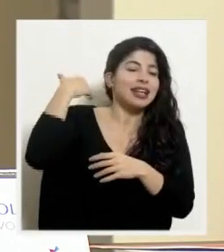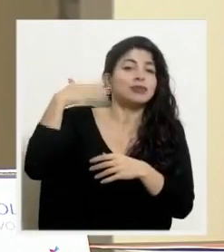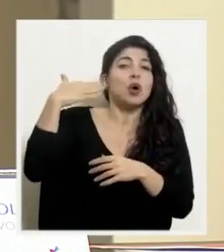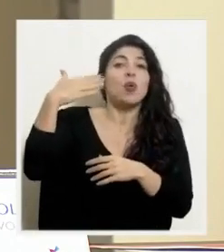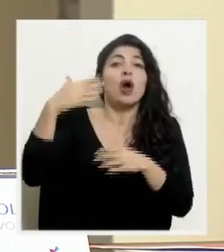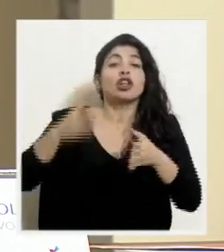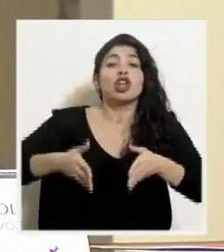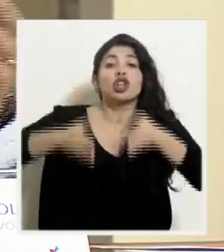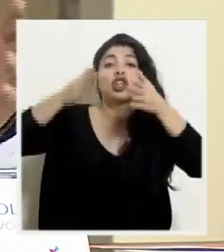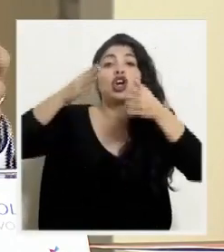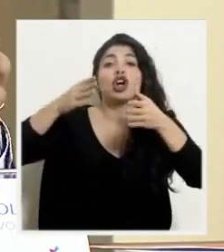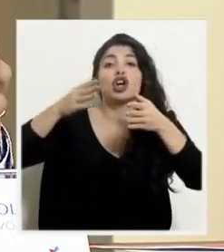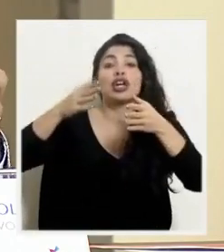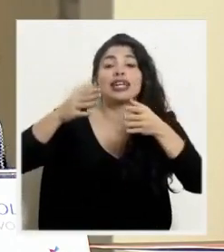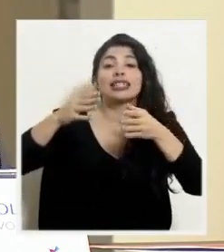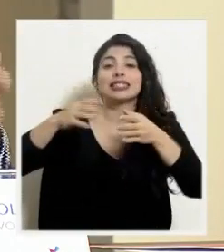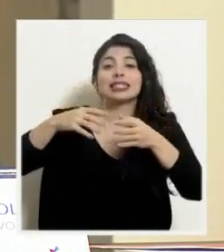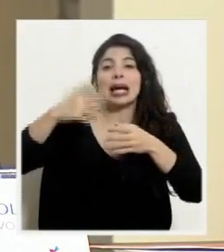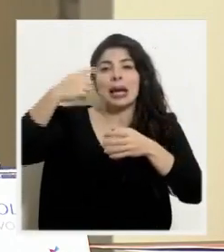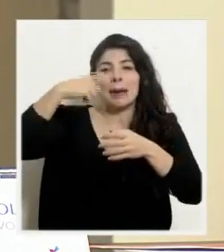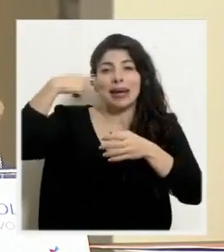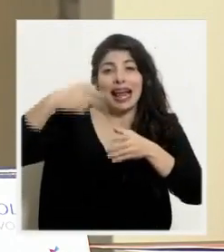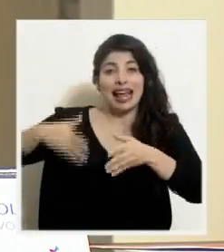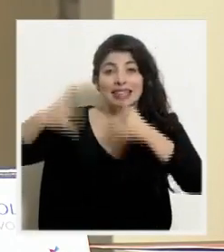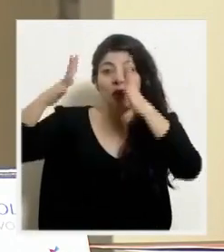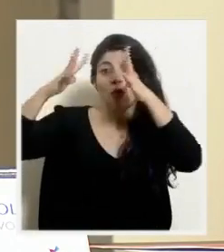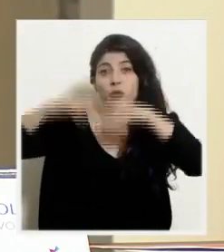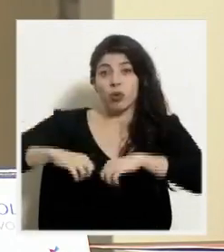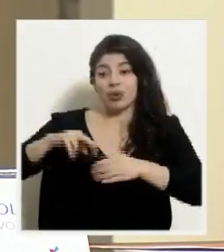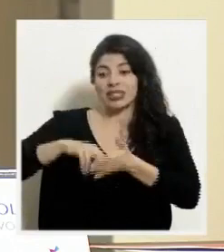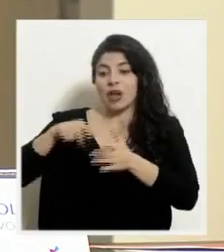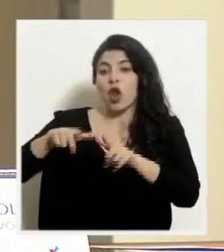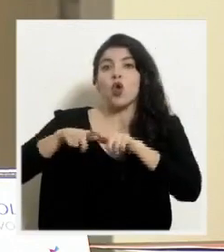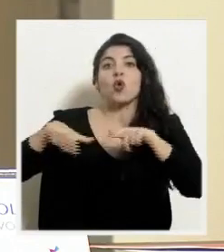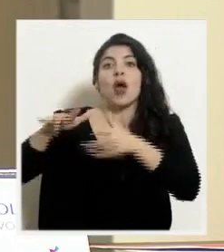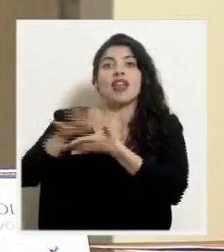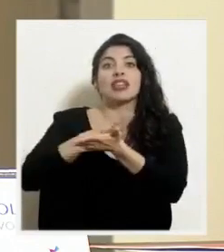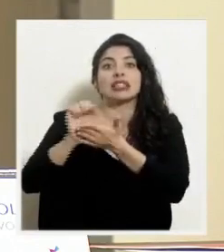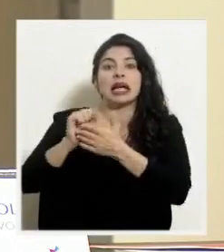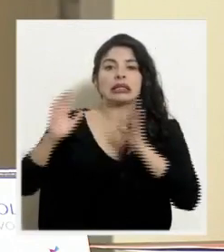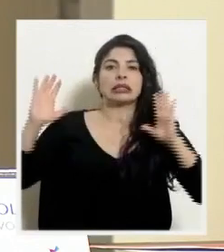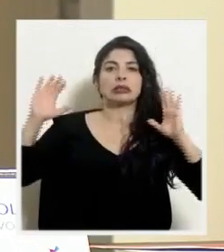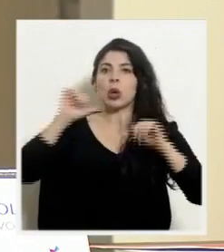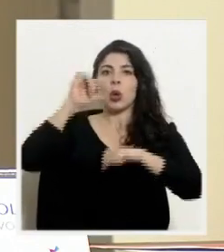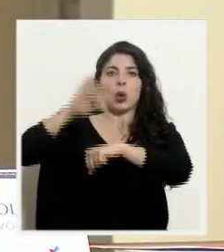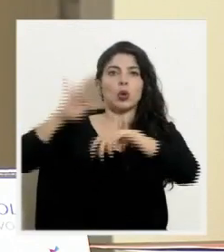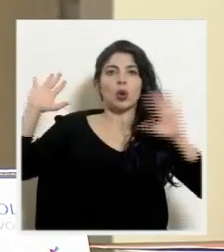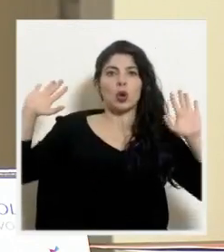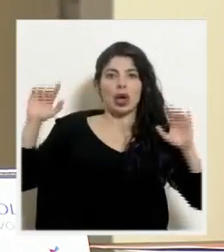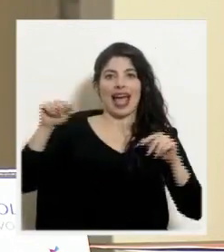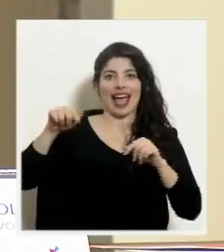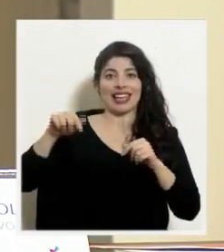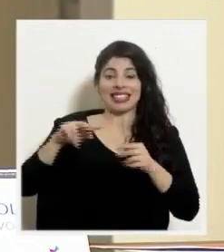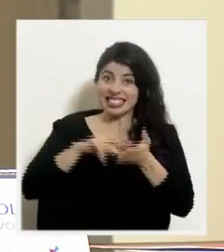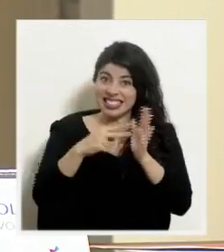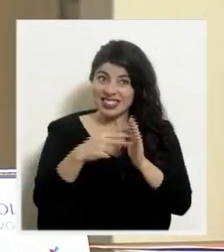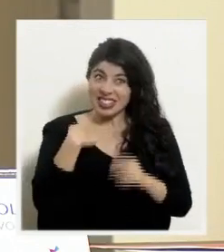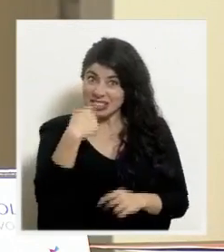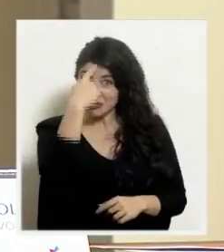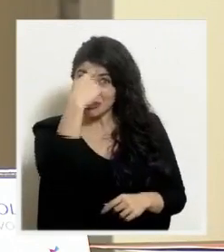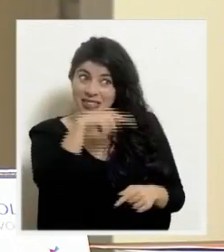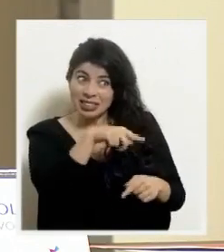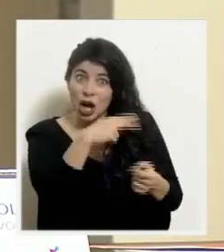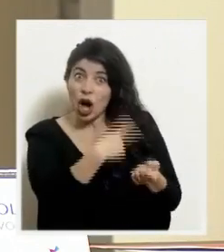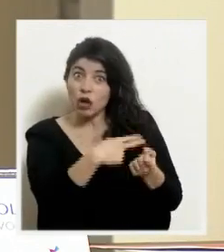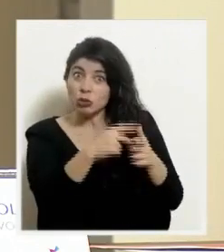caída de las Torres Gemelas, la zona cero. Es una zona de desastre. Yo no puedo jamás pensar que los hospitales sean una